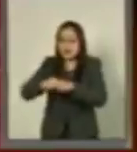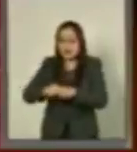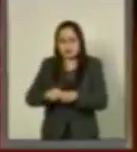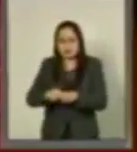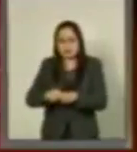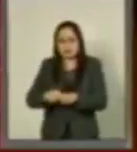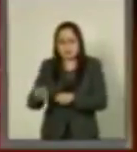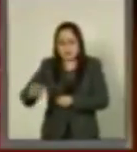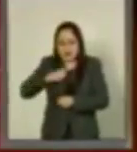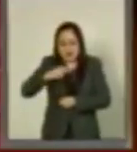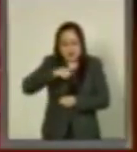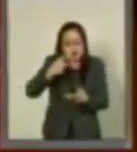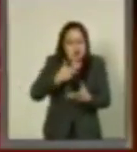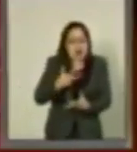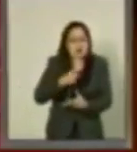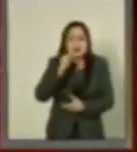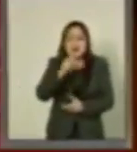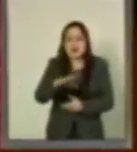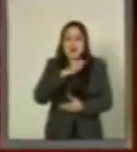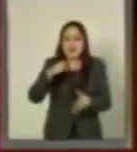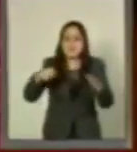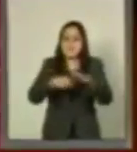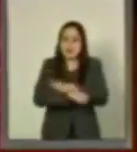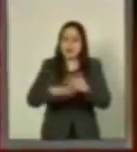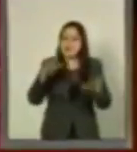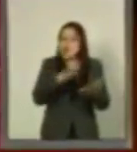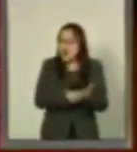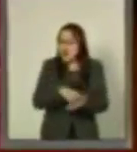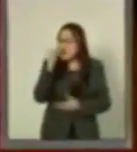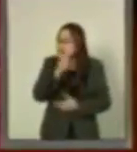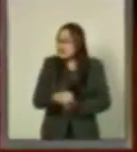y luego de esa manera se les puede meter en orden.